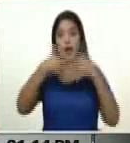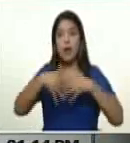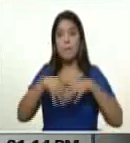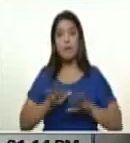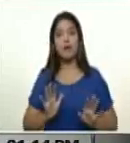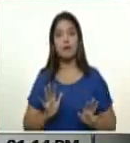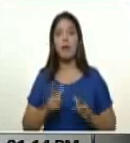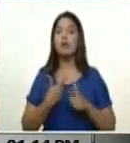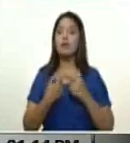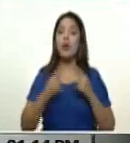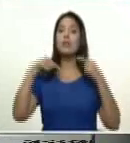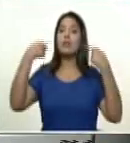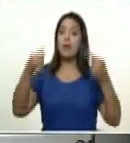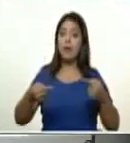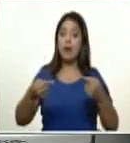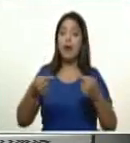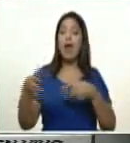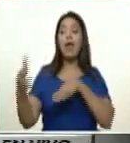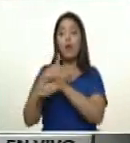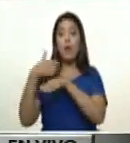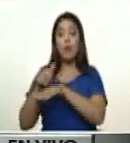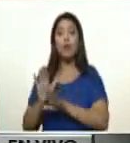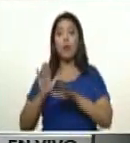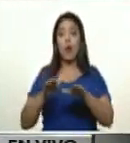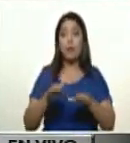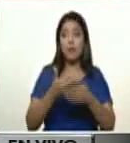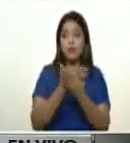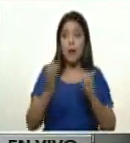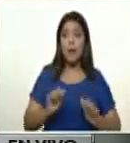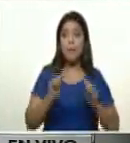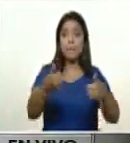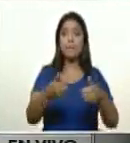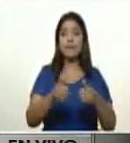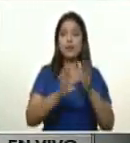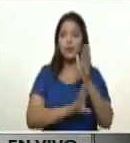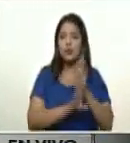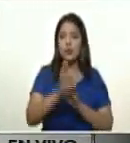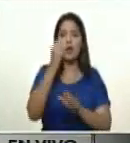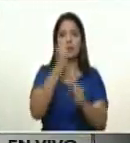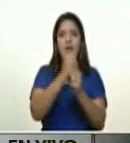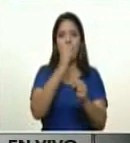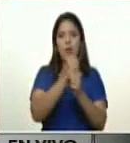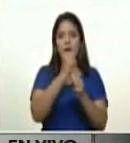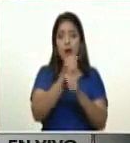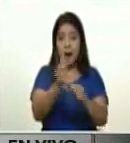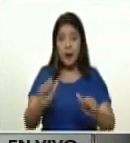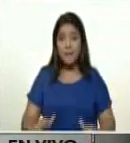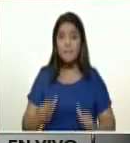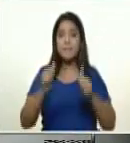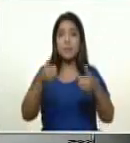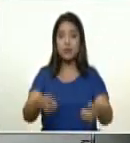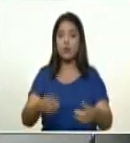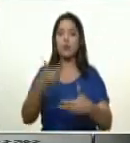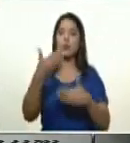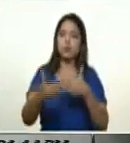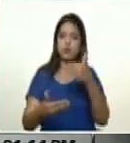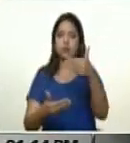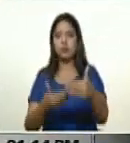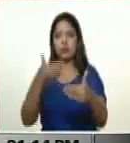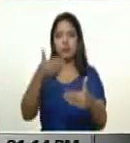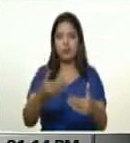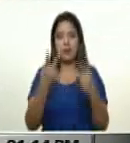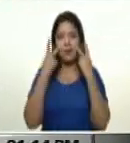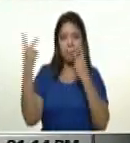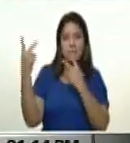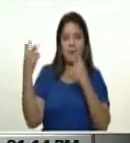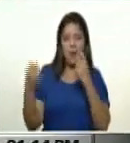luego decidieron, con el apoyo del gobierno revolucionario, comenzar su recuperación. Comenzó su recuperación y aquí está el